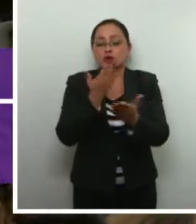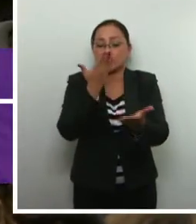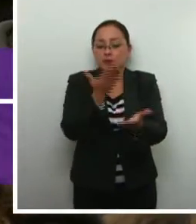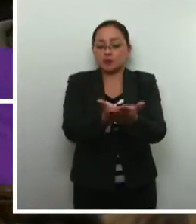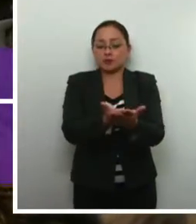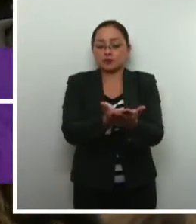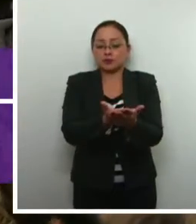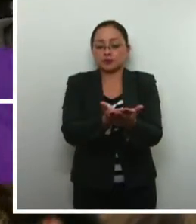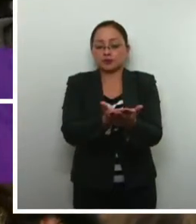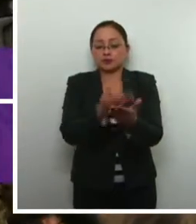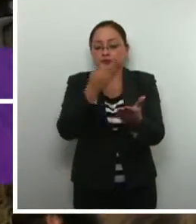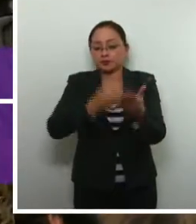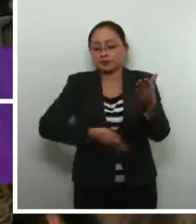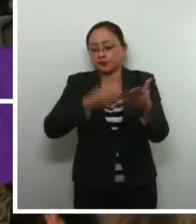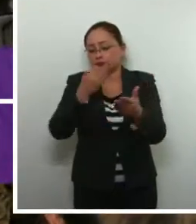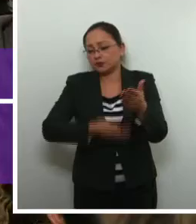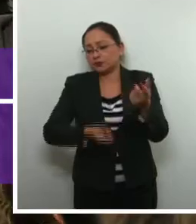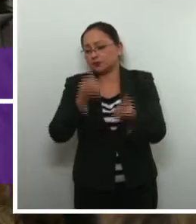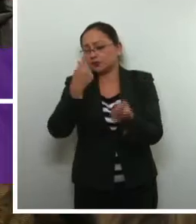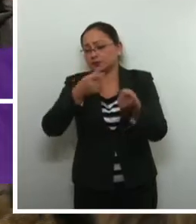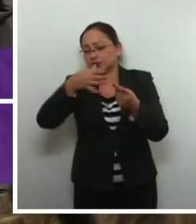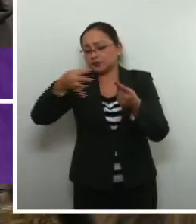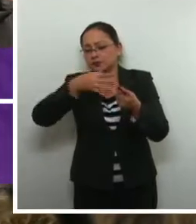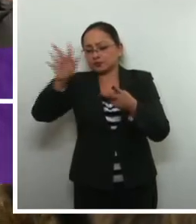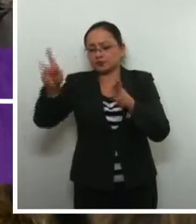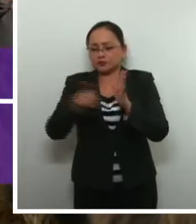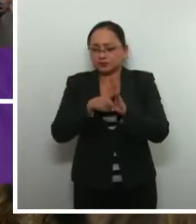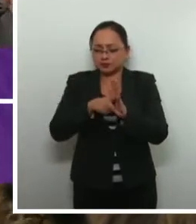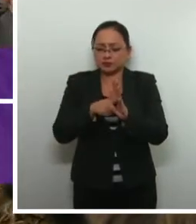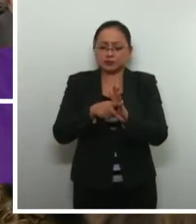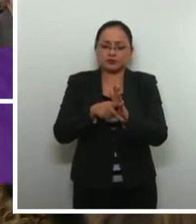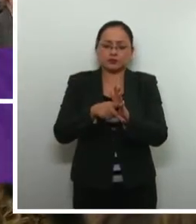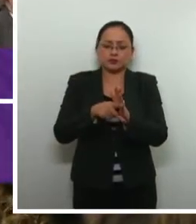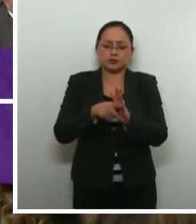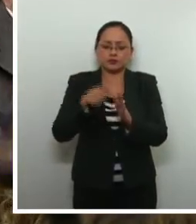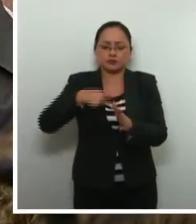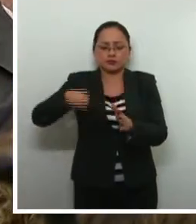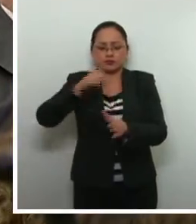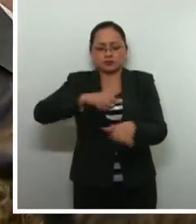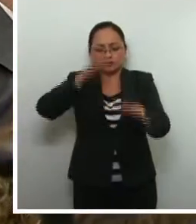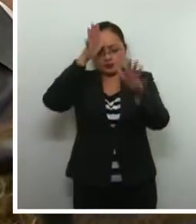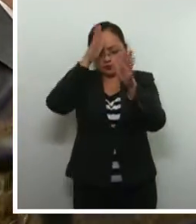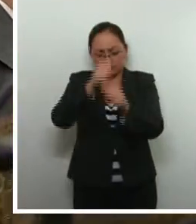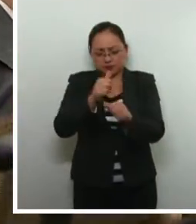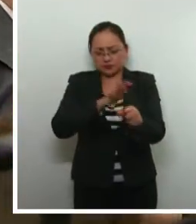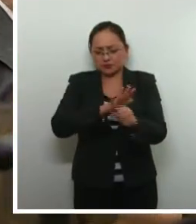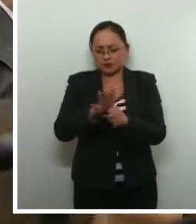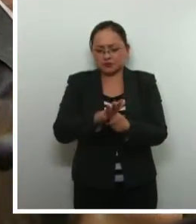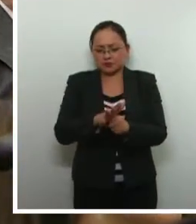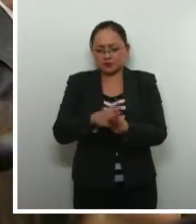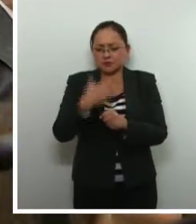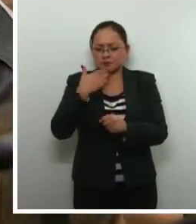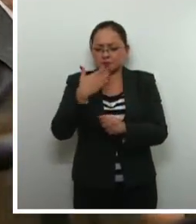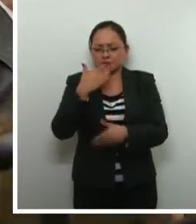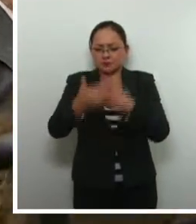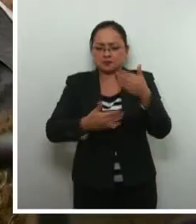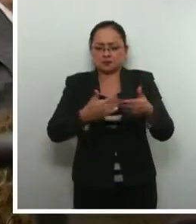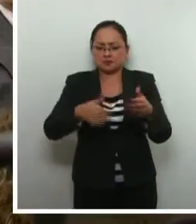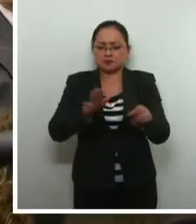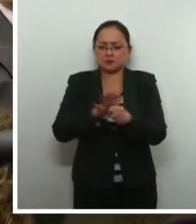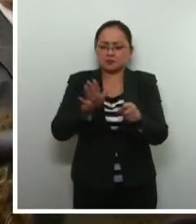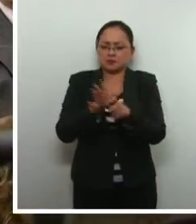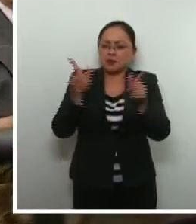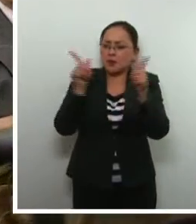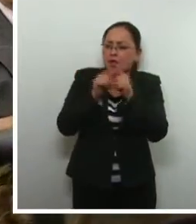trabajo algunas reservas. Lo que pactamos ha sido útil y eficaz, que es abreviar la